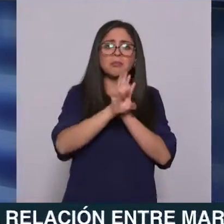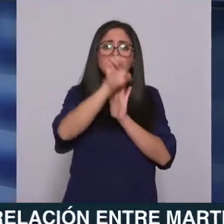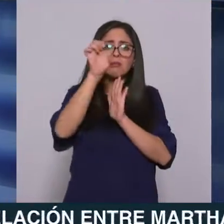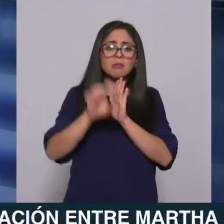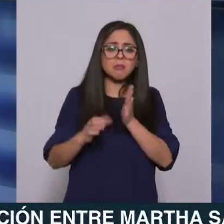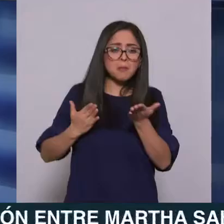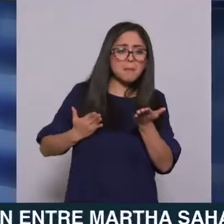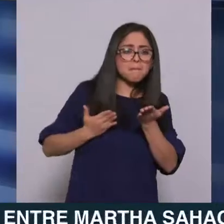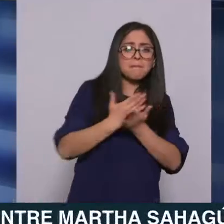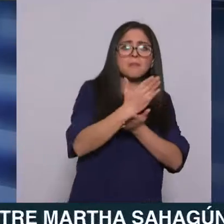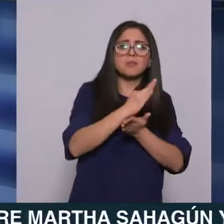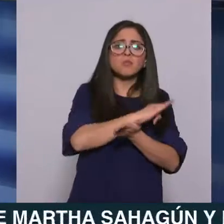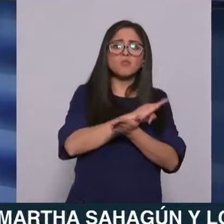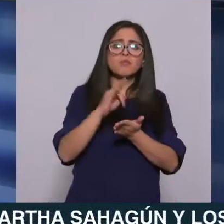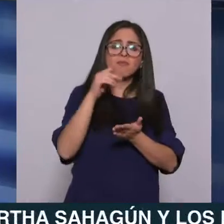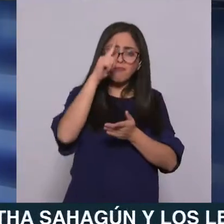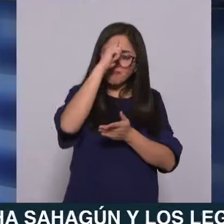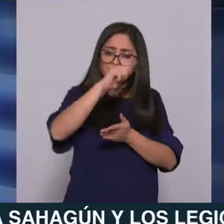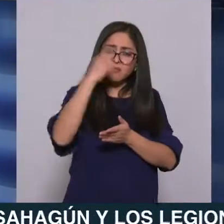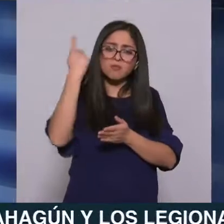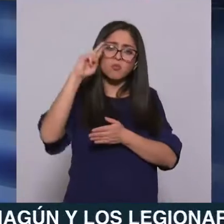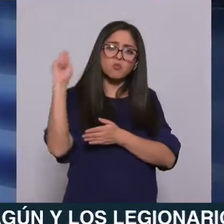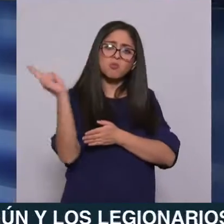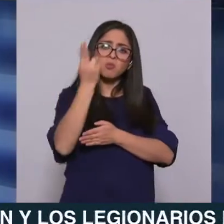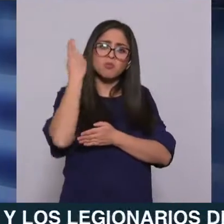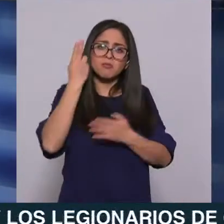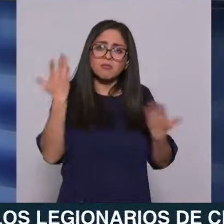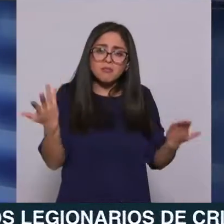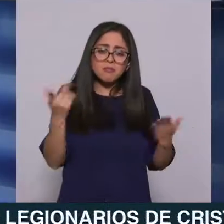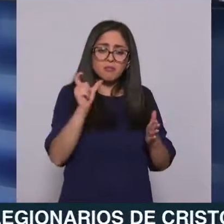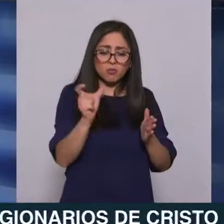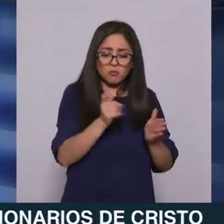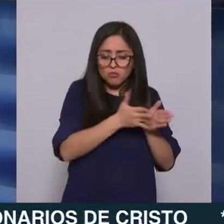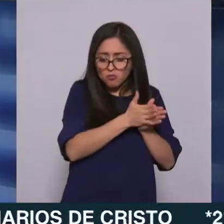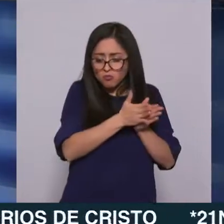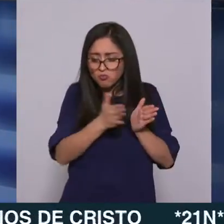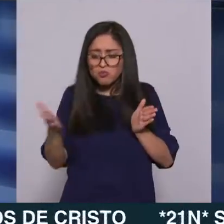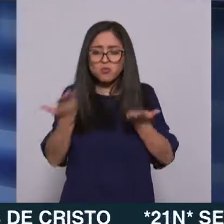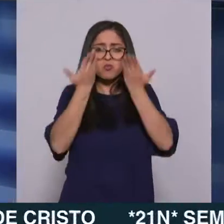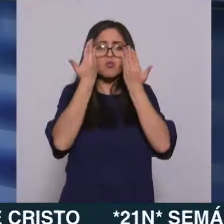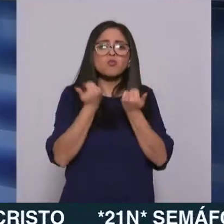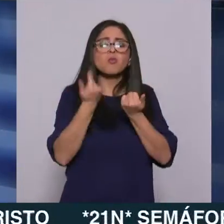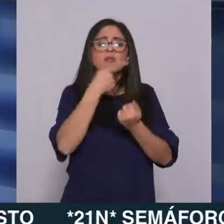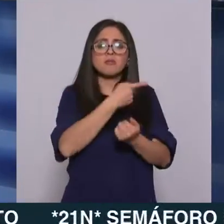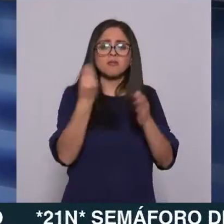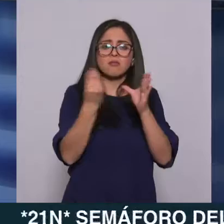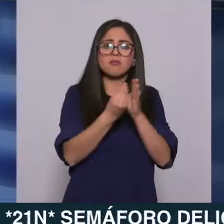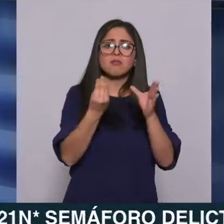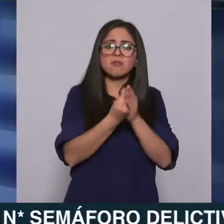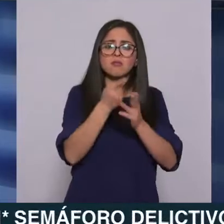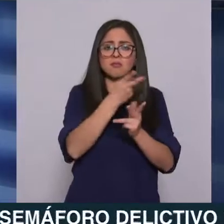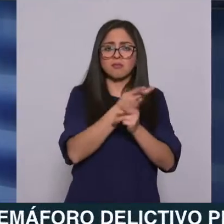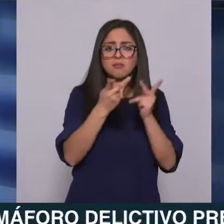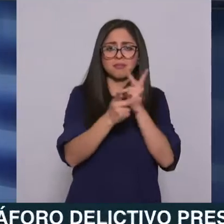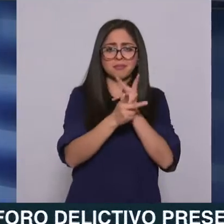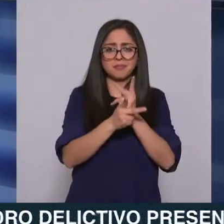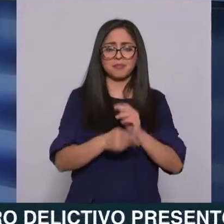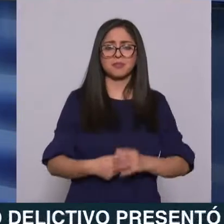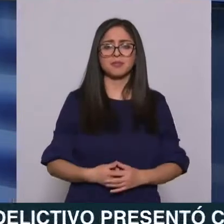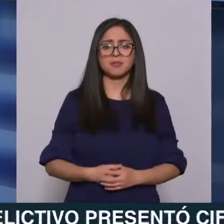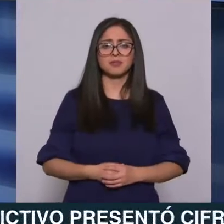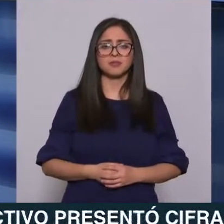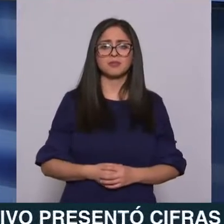la Universidad Nacional Autónoma de México después de estos días de cese de actividades? Mire, no estamos en